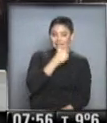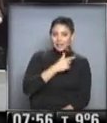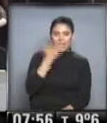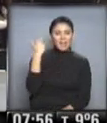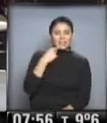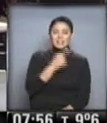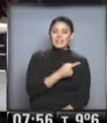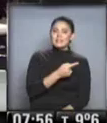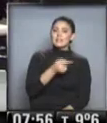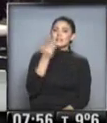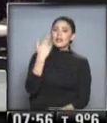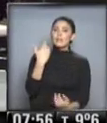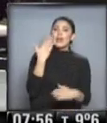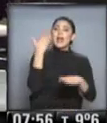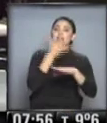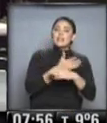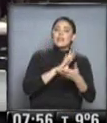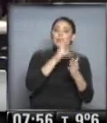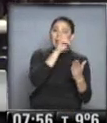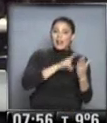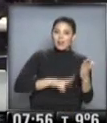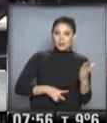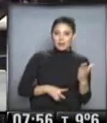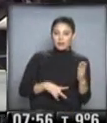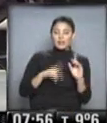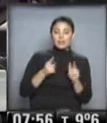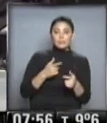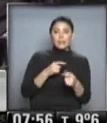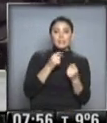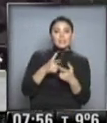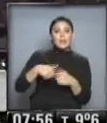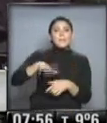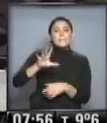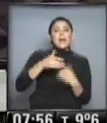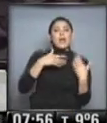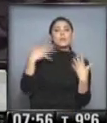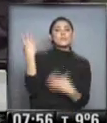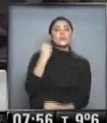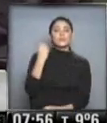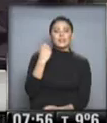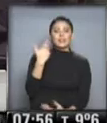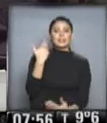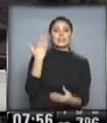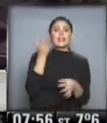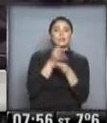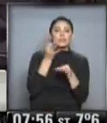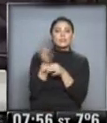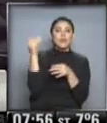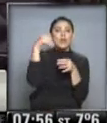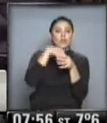decías, Pablo, el poder acceder a materiales de lectura implica tener mejores posibilidades de educación, de inclusión